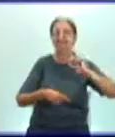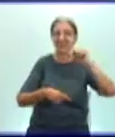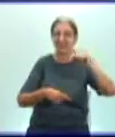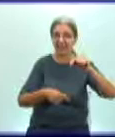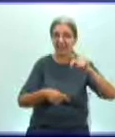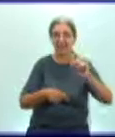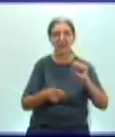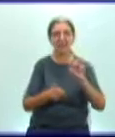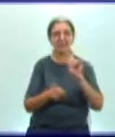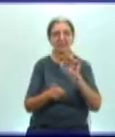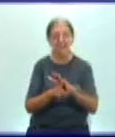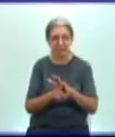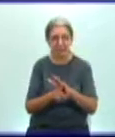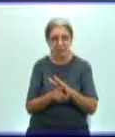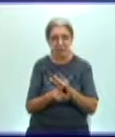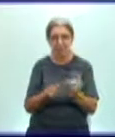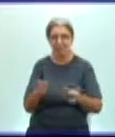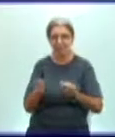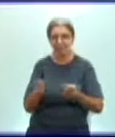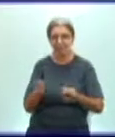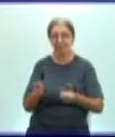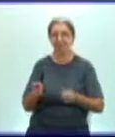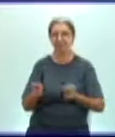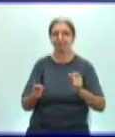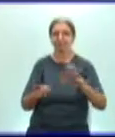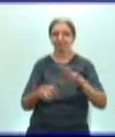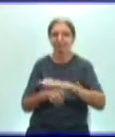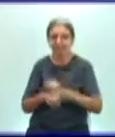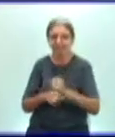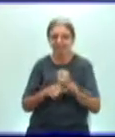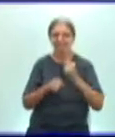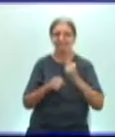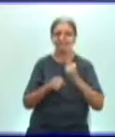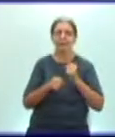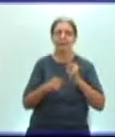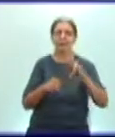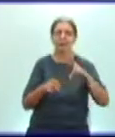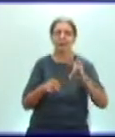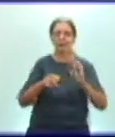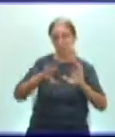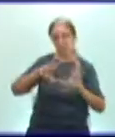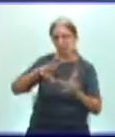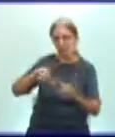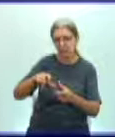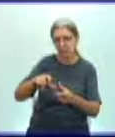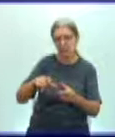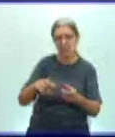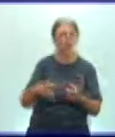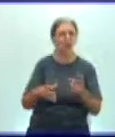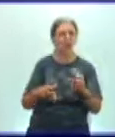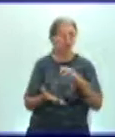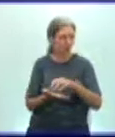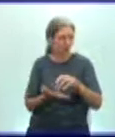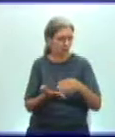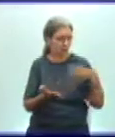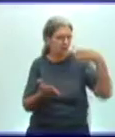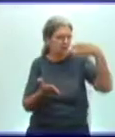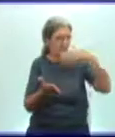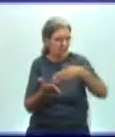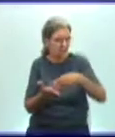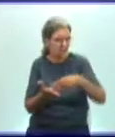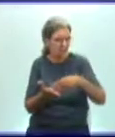conquista y colonización del Nuevo Mundo, el lugar donde entraron primero, a donde entraron primero